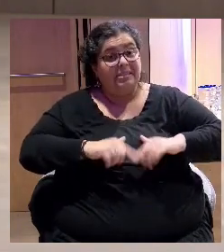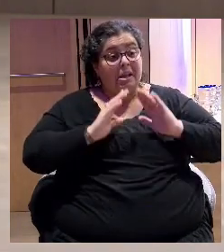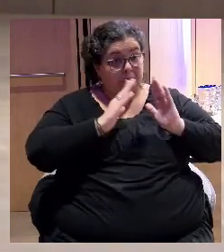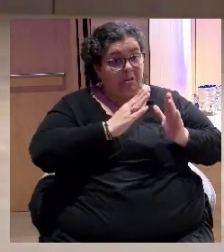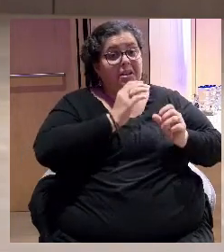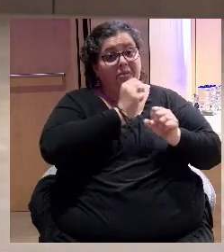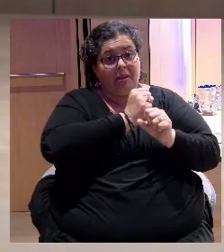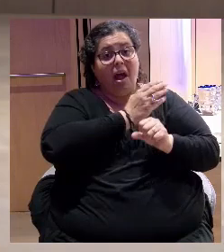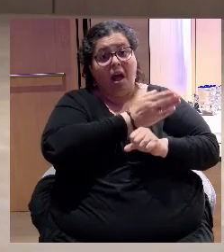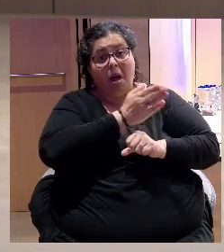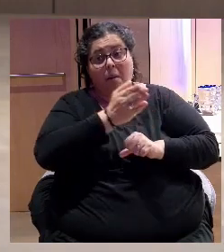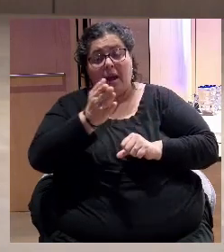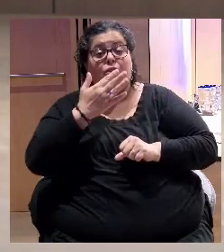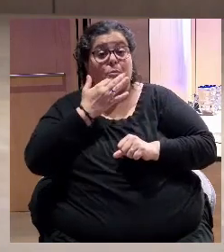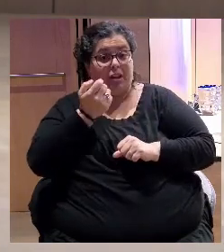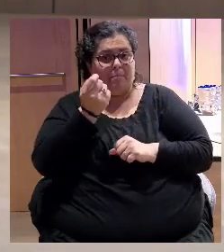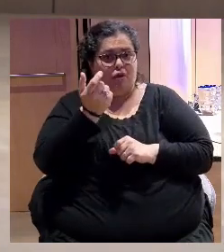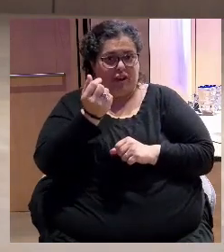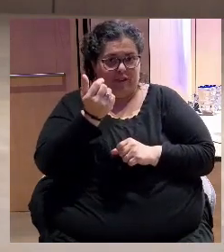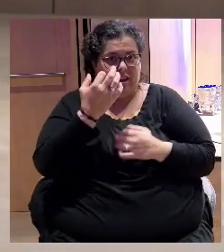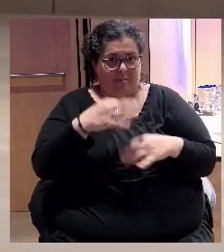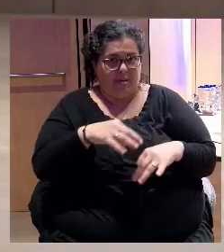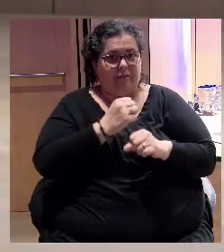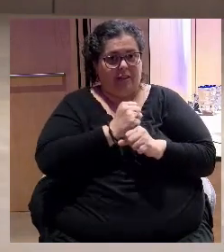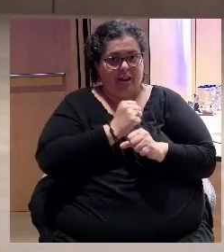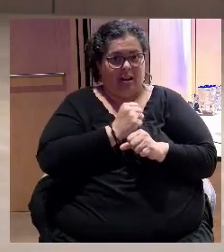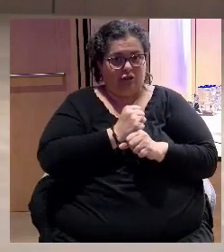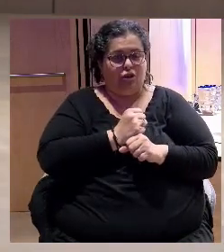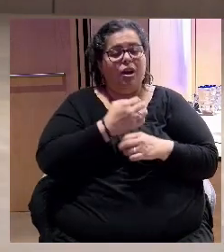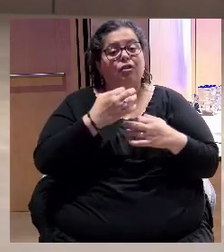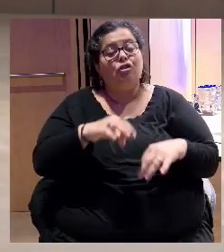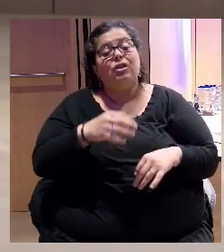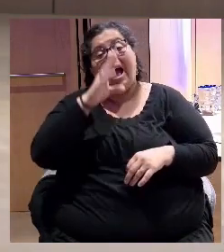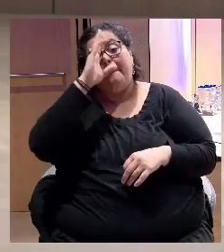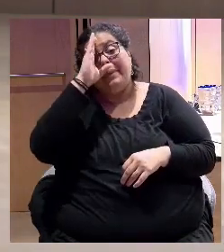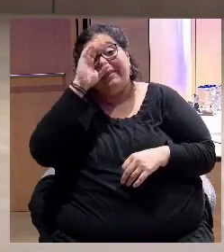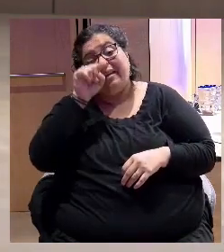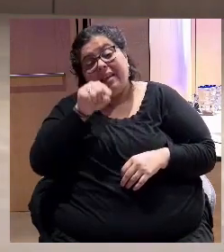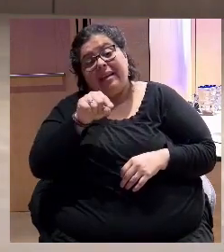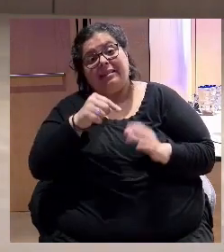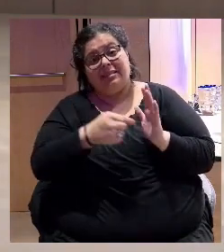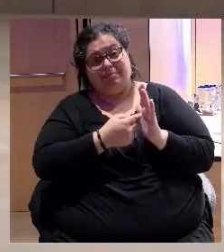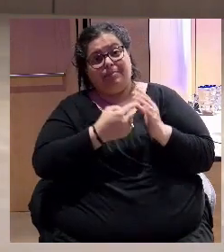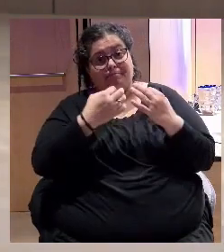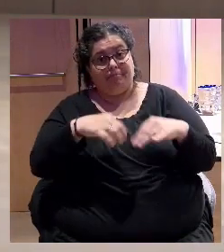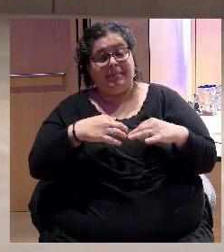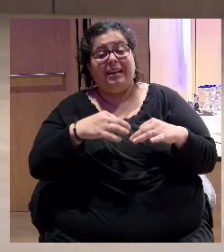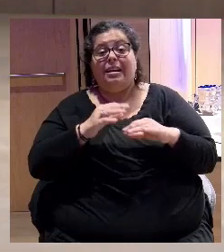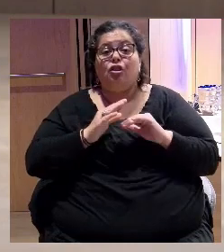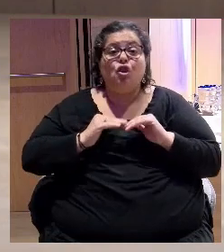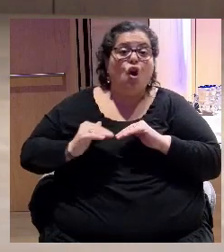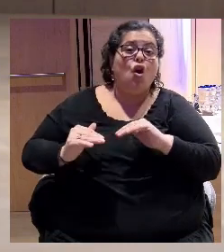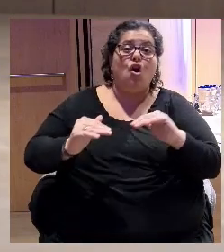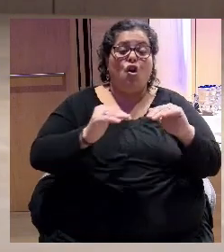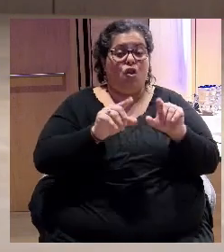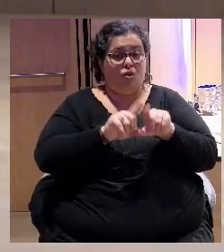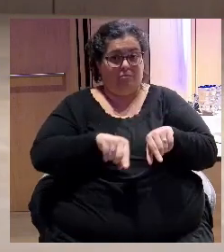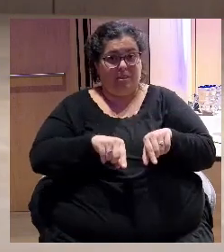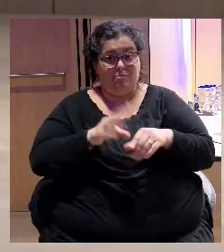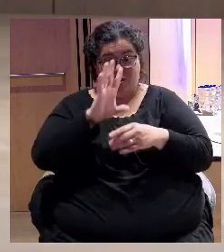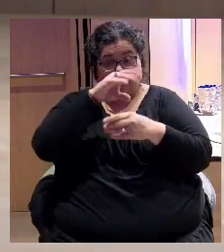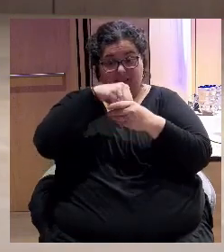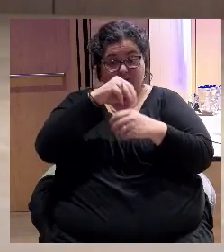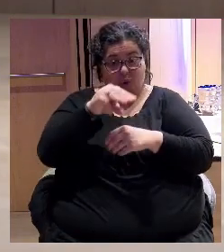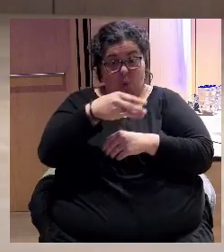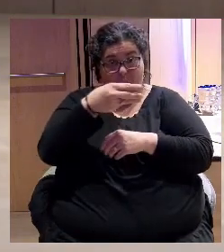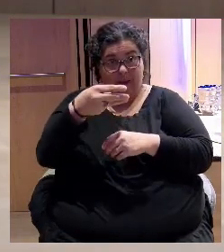buenas experiencias, en el caso de Rivera, en el caso de la cuota. Entonces, aprender de eso y que esté todo en un mismo lugar, creo que, y en esto felicito